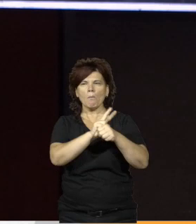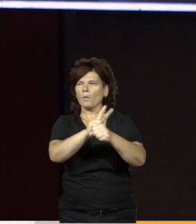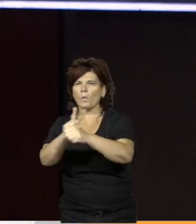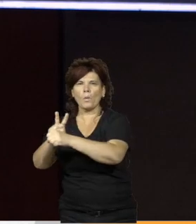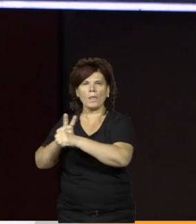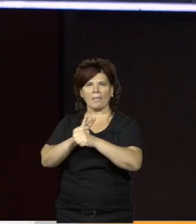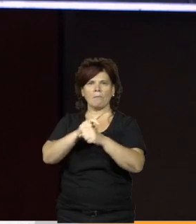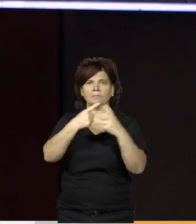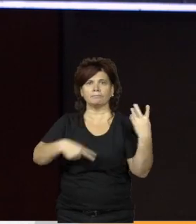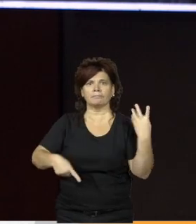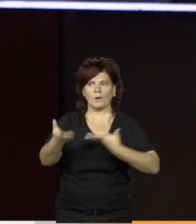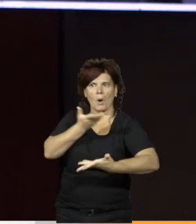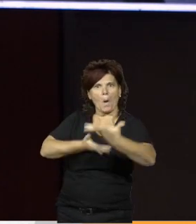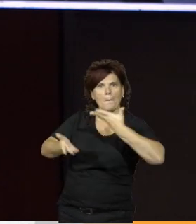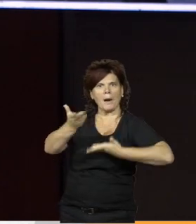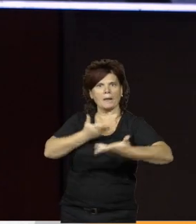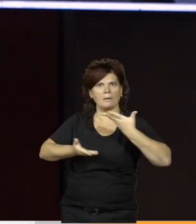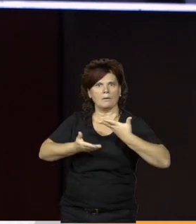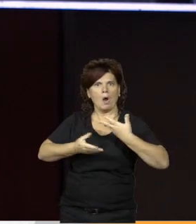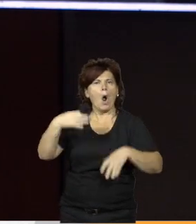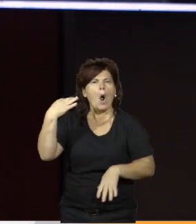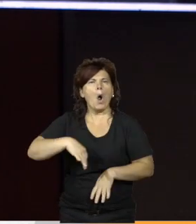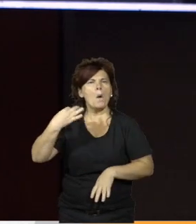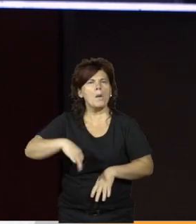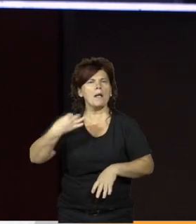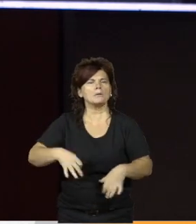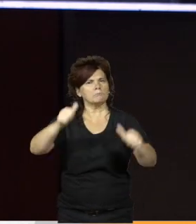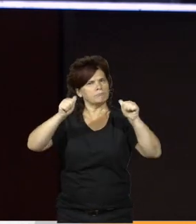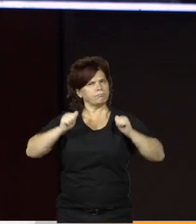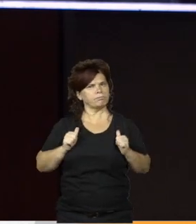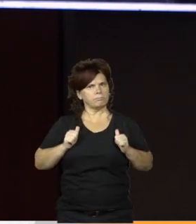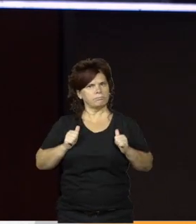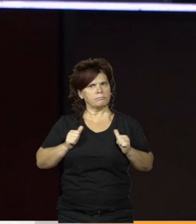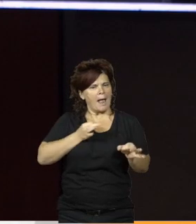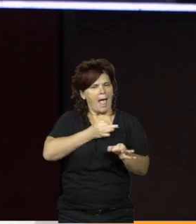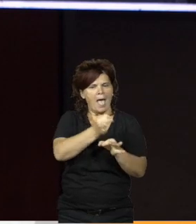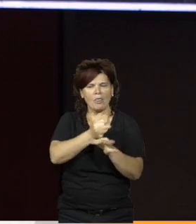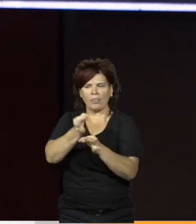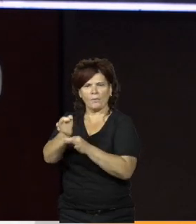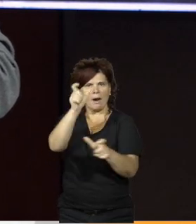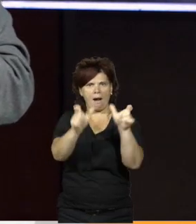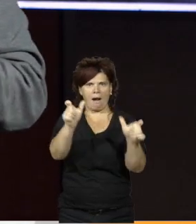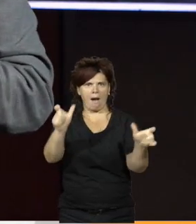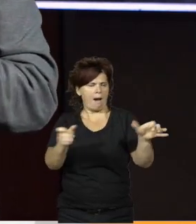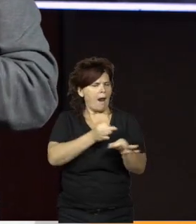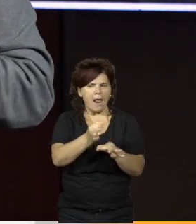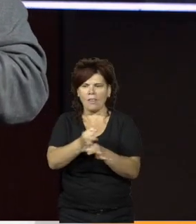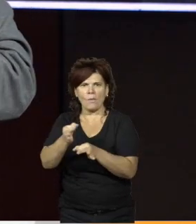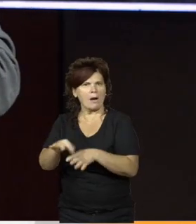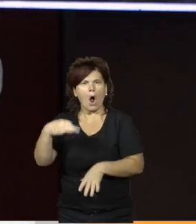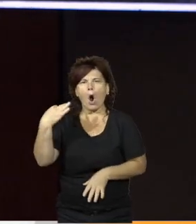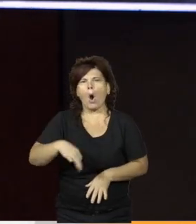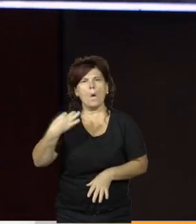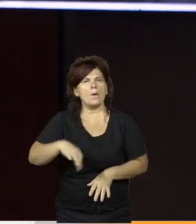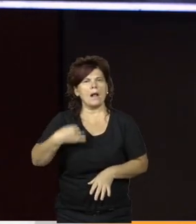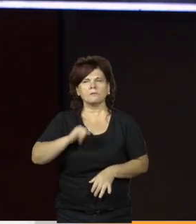compartimos. Tenemos la obligación de sentarnos a educar a nuestra gente. Tenemos la obligación de decir